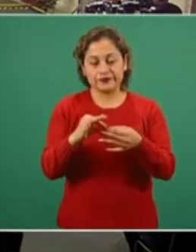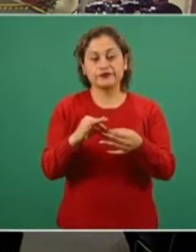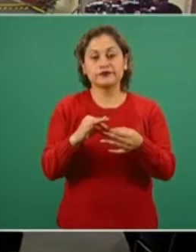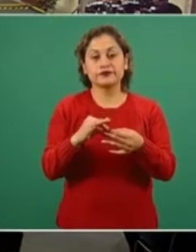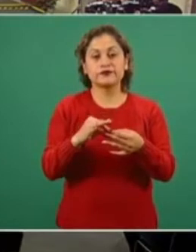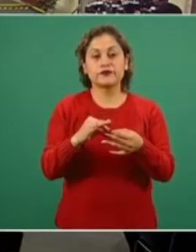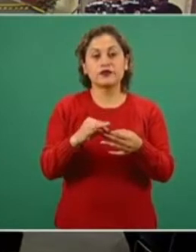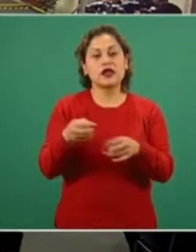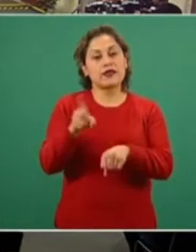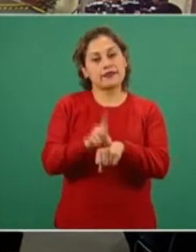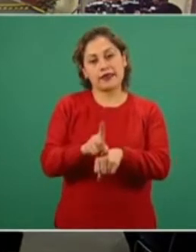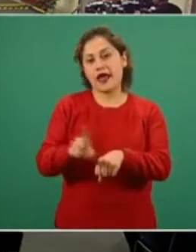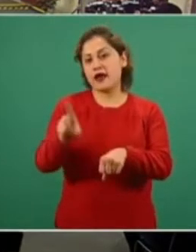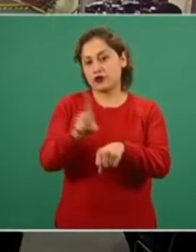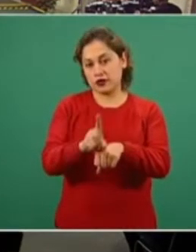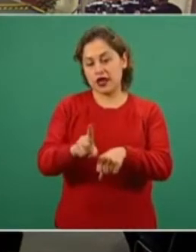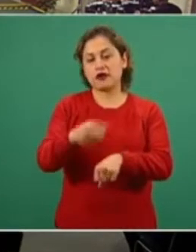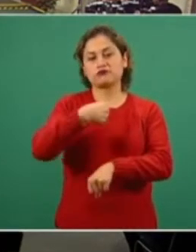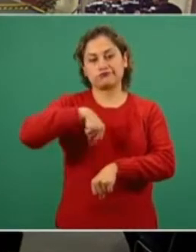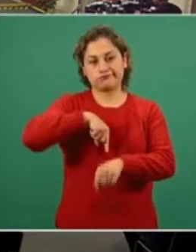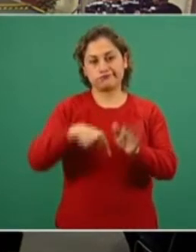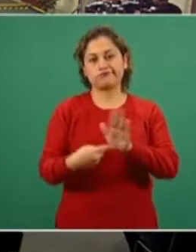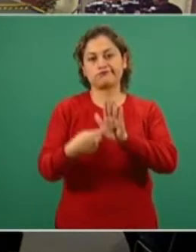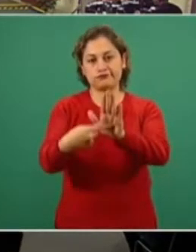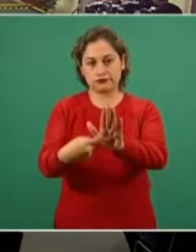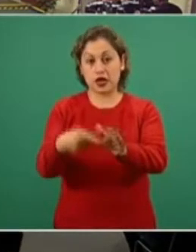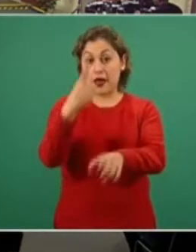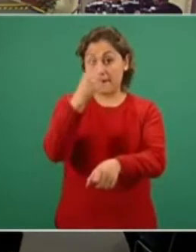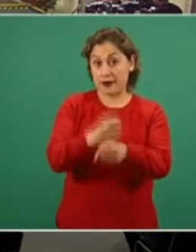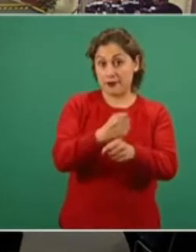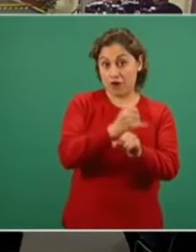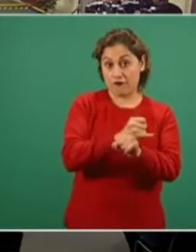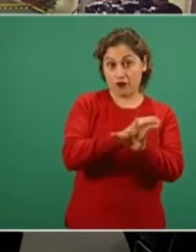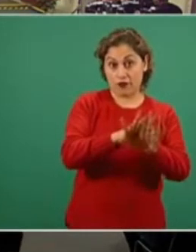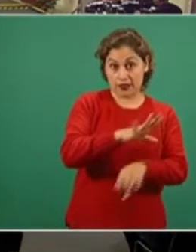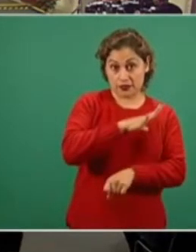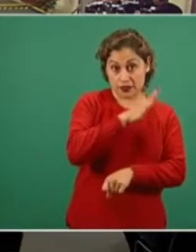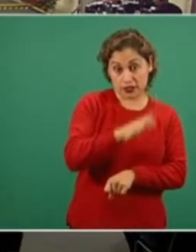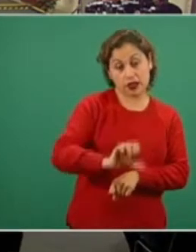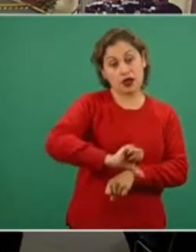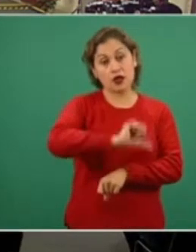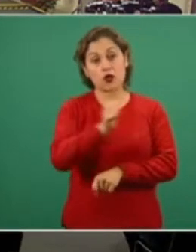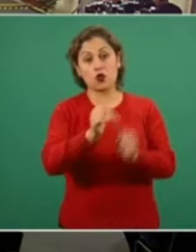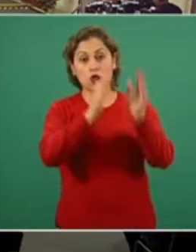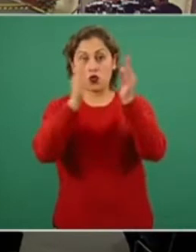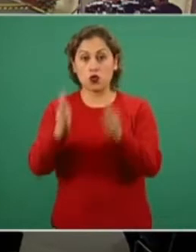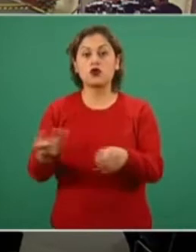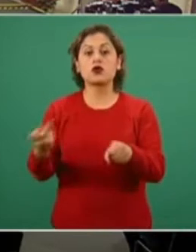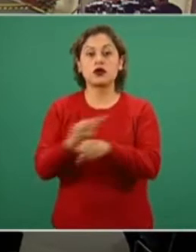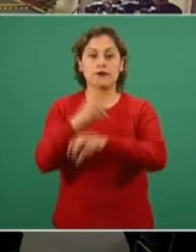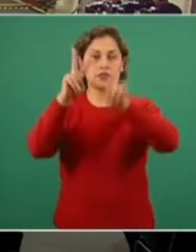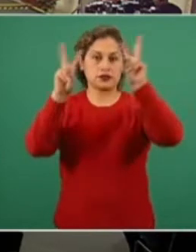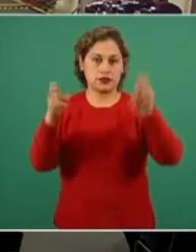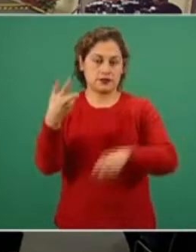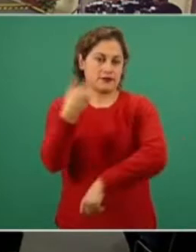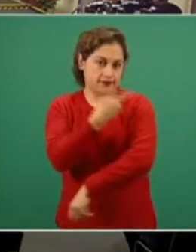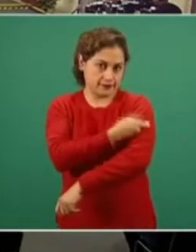esto todos los días, tanto por un lado el informe técnico como por otro lado el informe en los avances de vacunación.